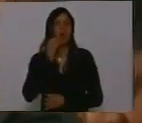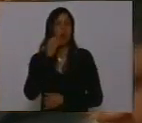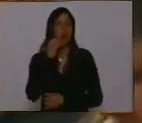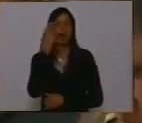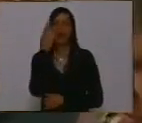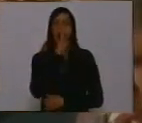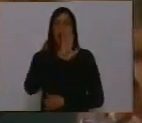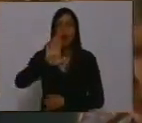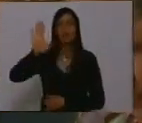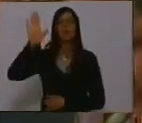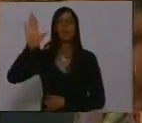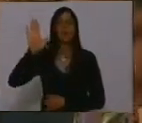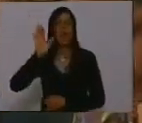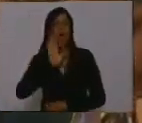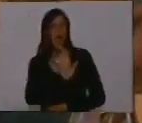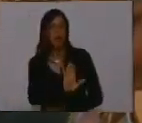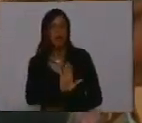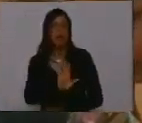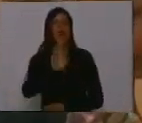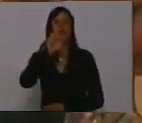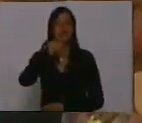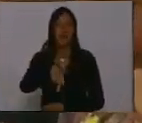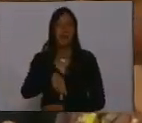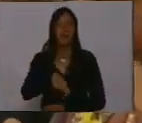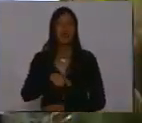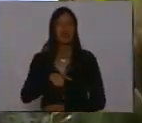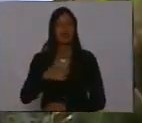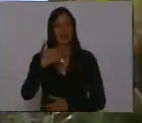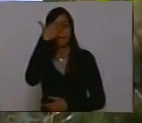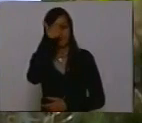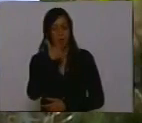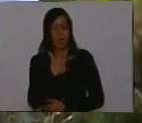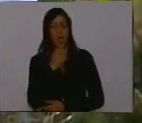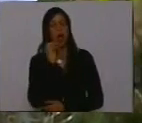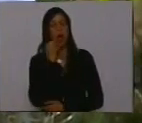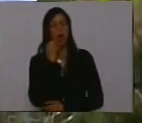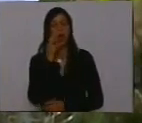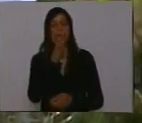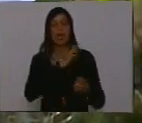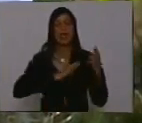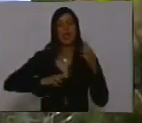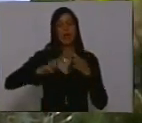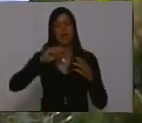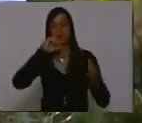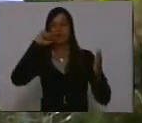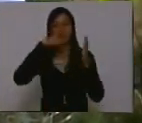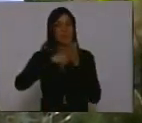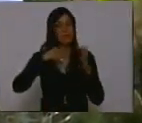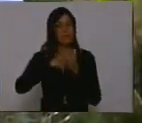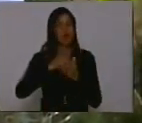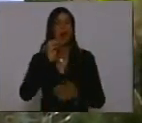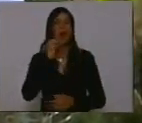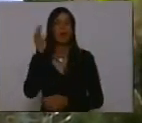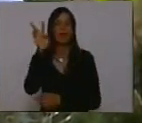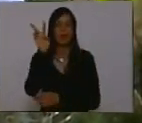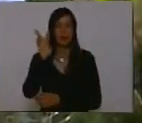juventud, y también debo decirlo, el espíritu revolucionario de la juventud venezolana.